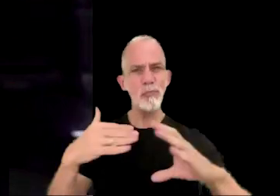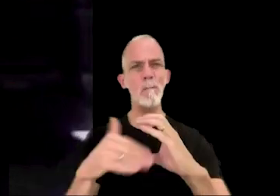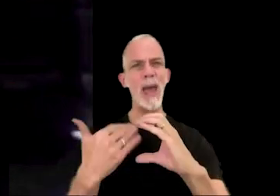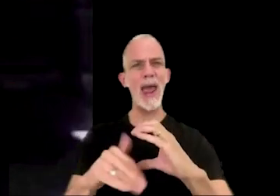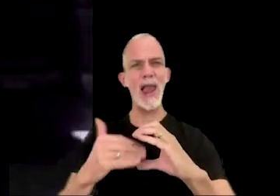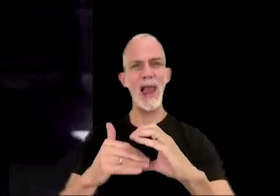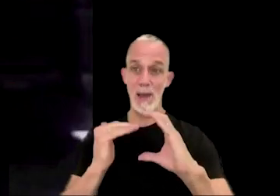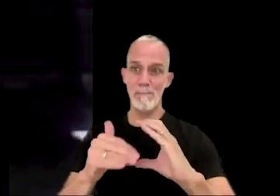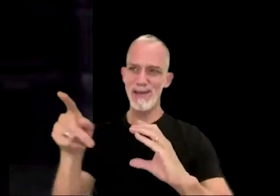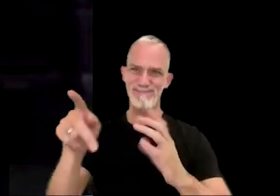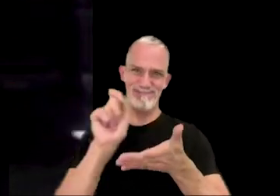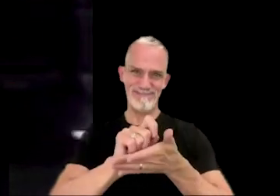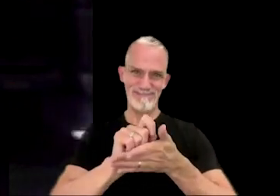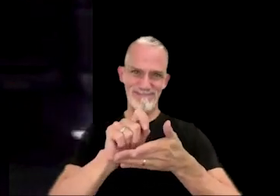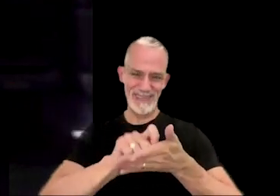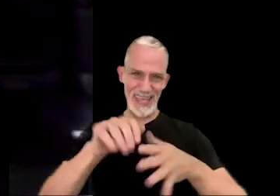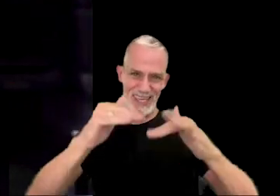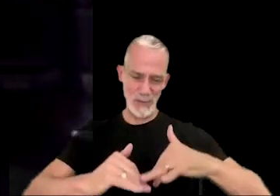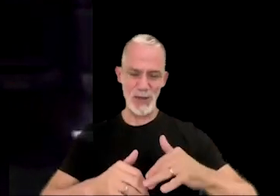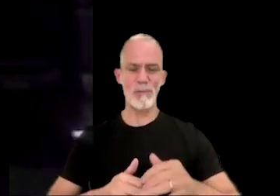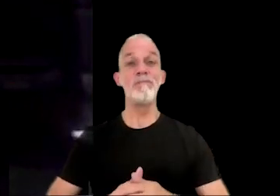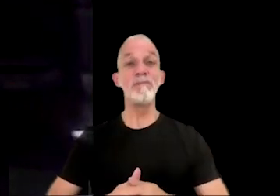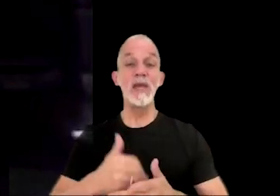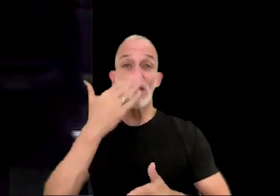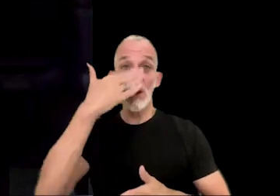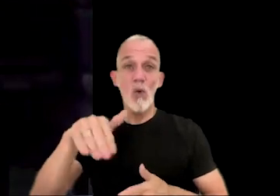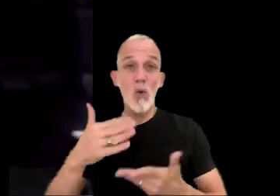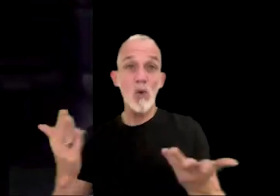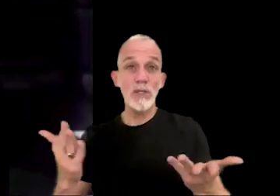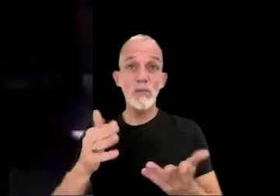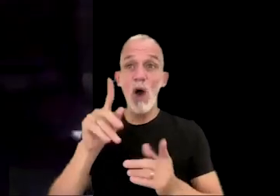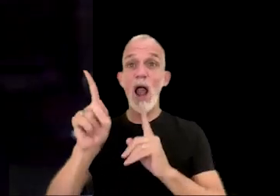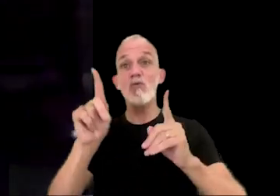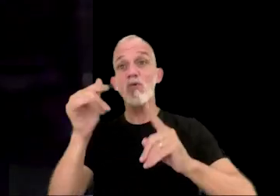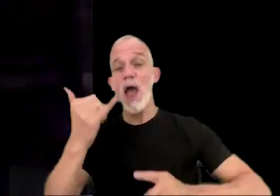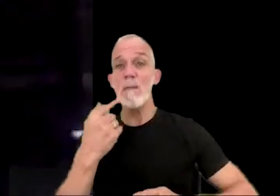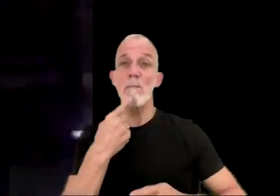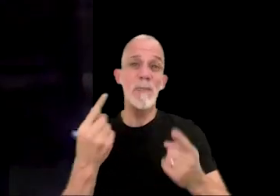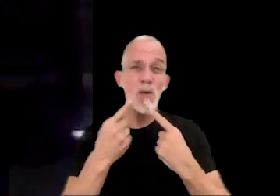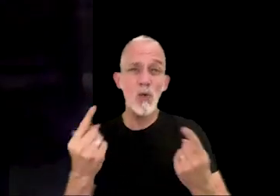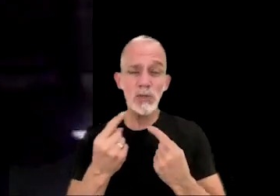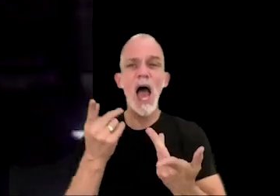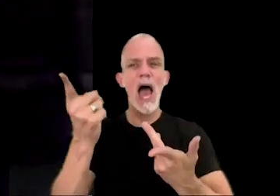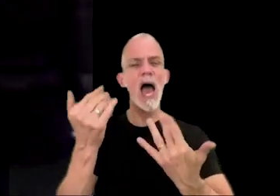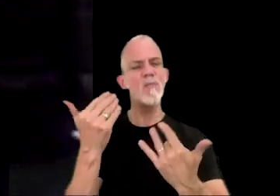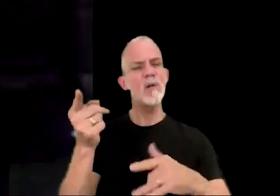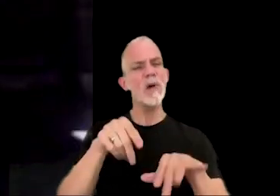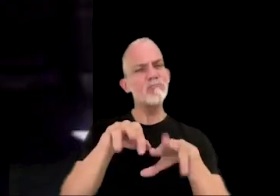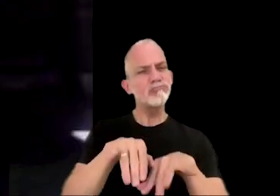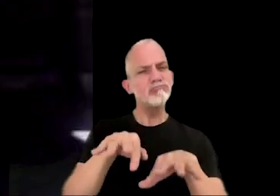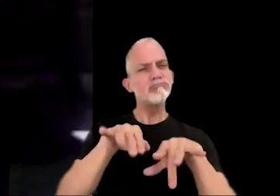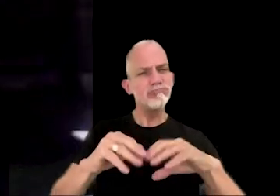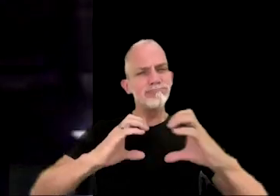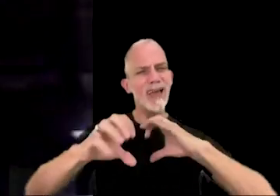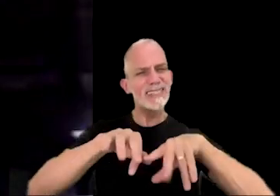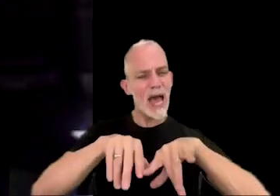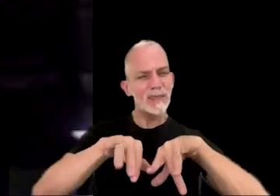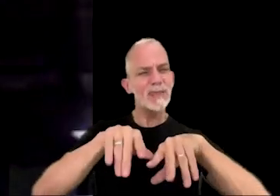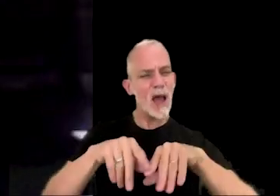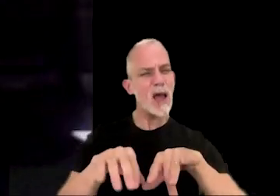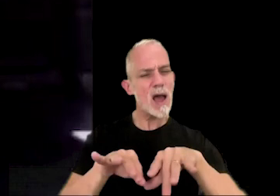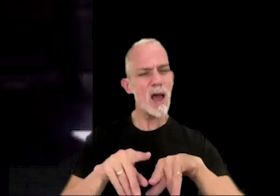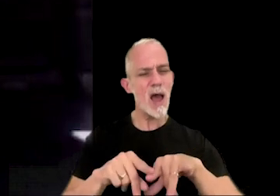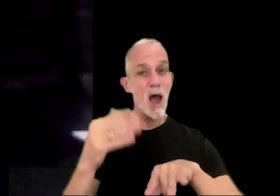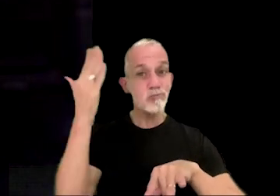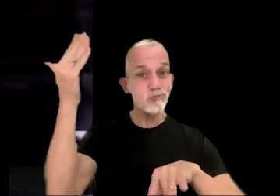que se inscribieron. Y bueno, finalmente, quienes tengan preguntas, las pueden colgar en el chat, que terminada la